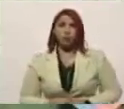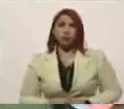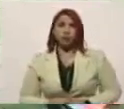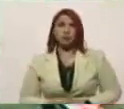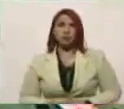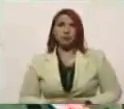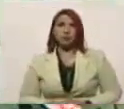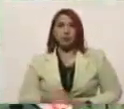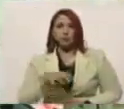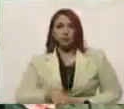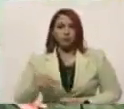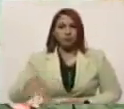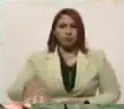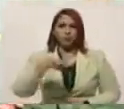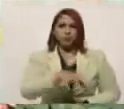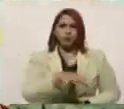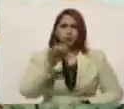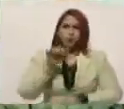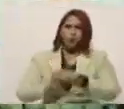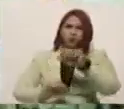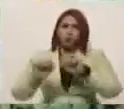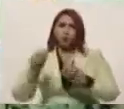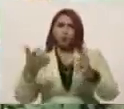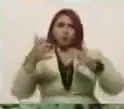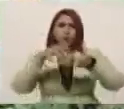las regiones de defensa integral.